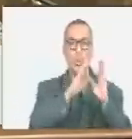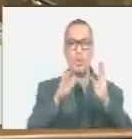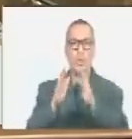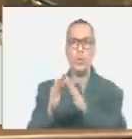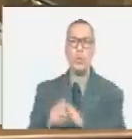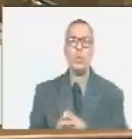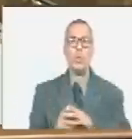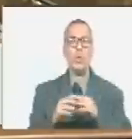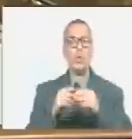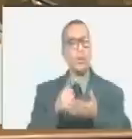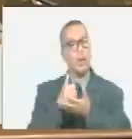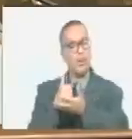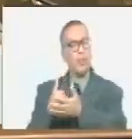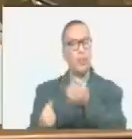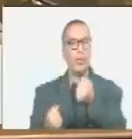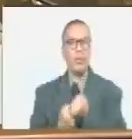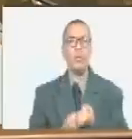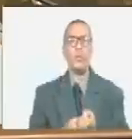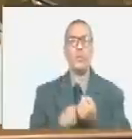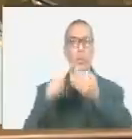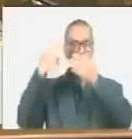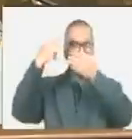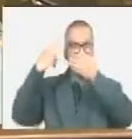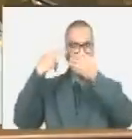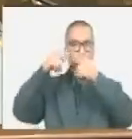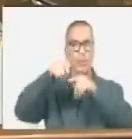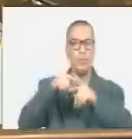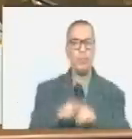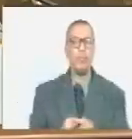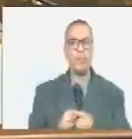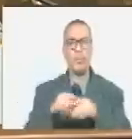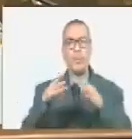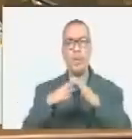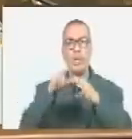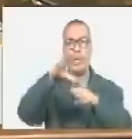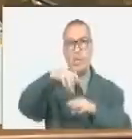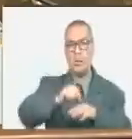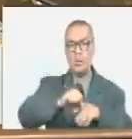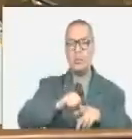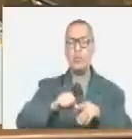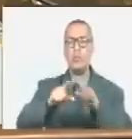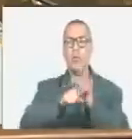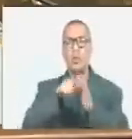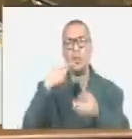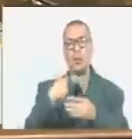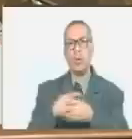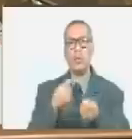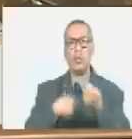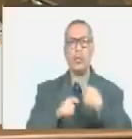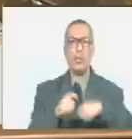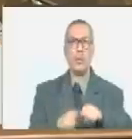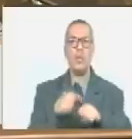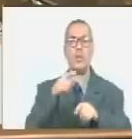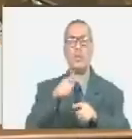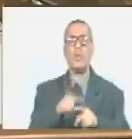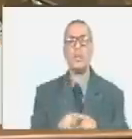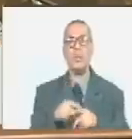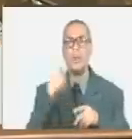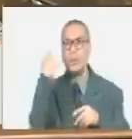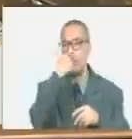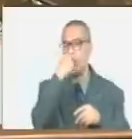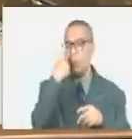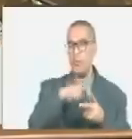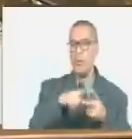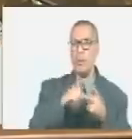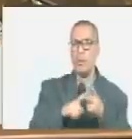organizada, el financiamiento al terrorismo, la legitimación de capitales, el tráfico ilícito de sustancias